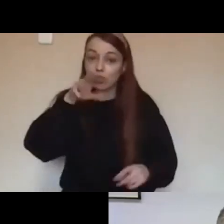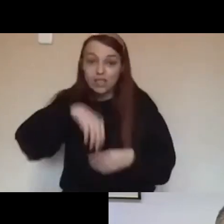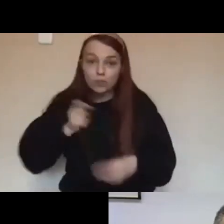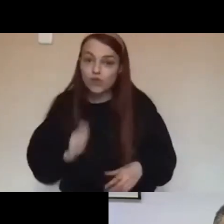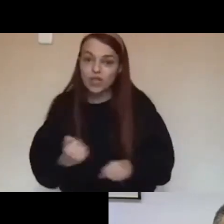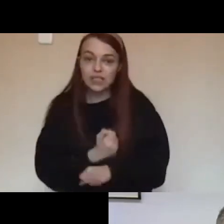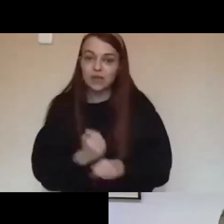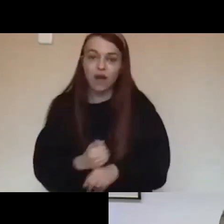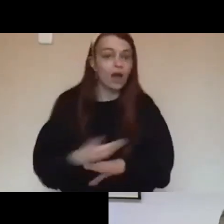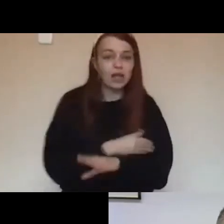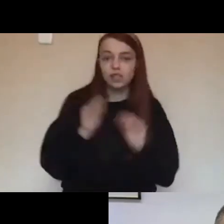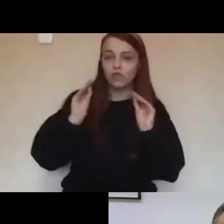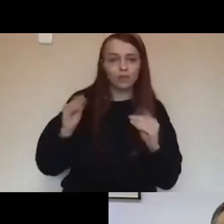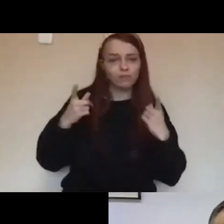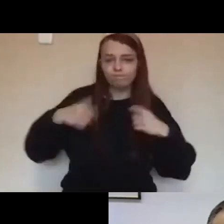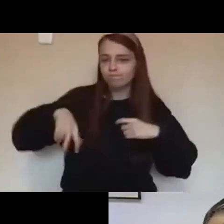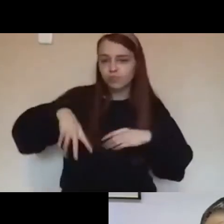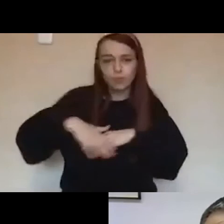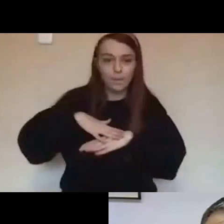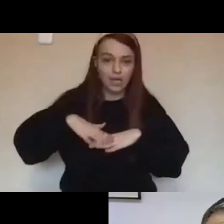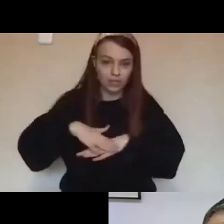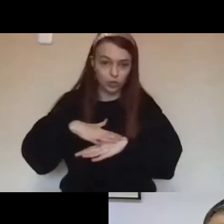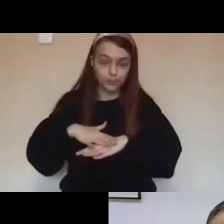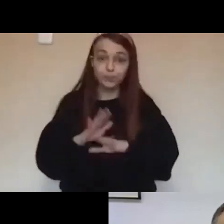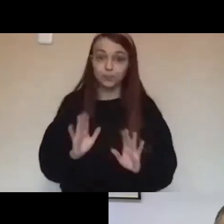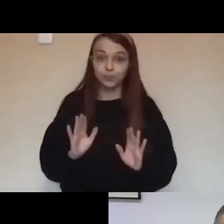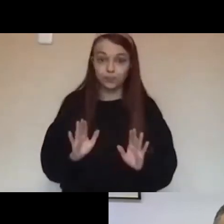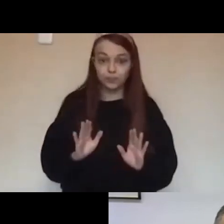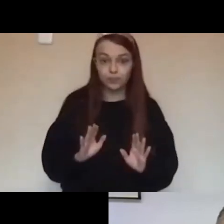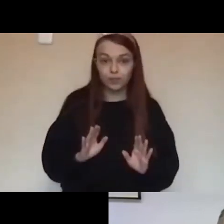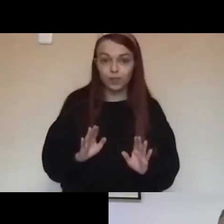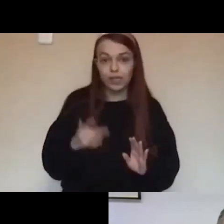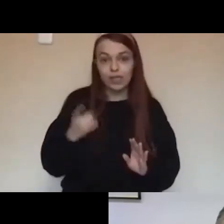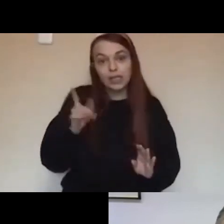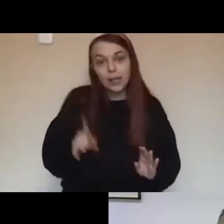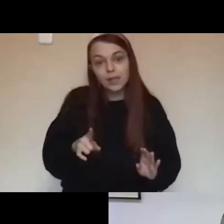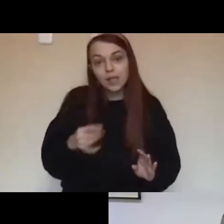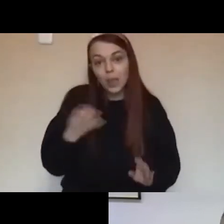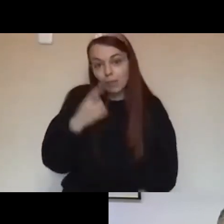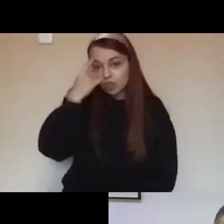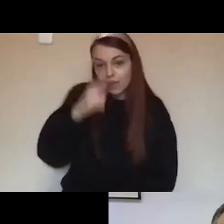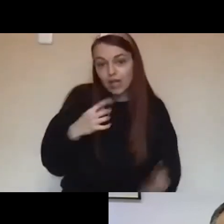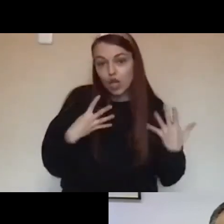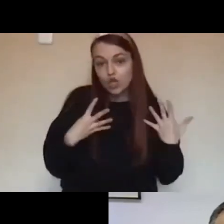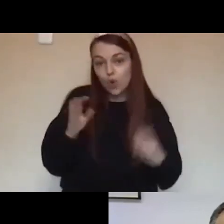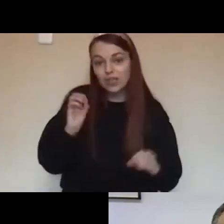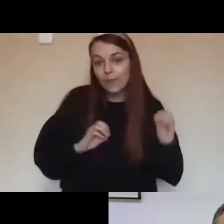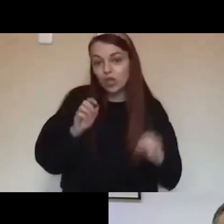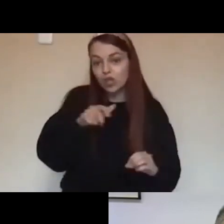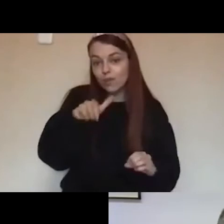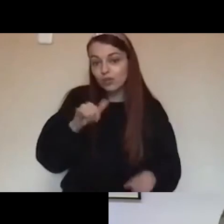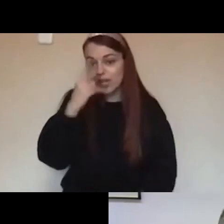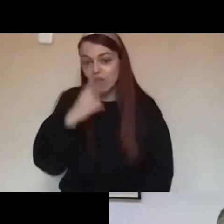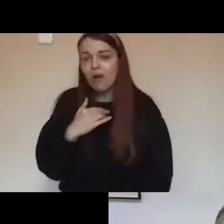sepa hacer esto. De todas maneras, también es muy importante tener en cuenta que el 90% de las personas con ceguera ven